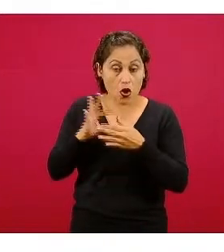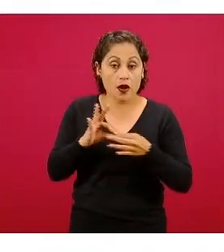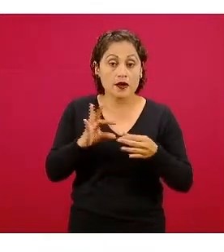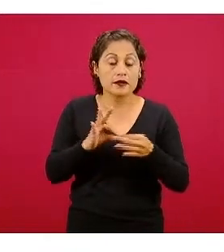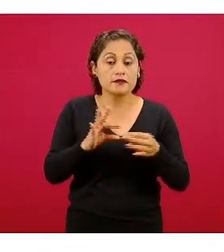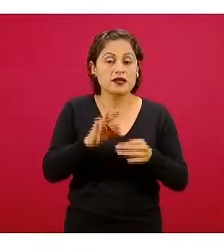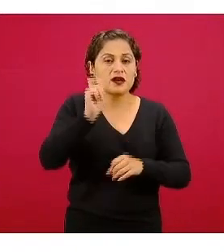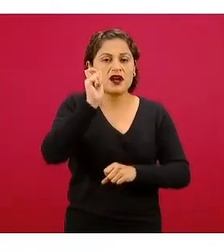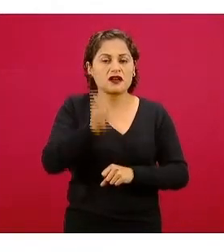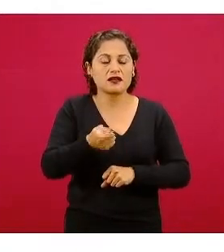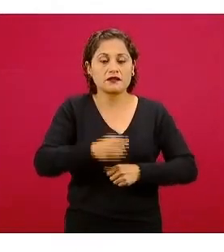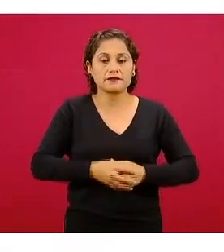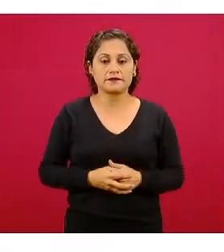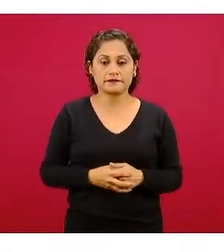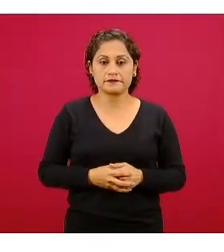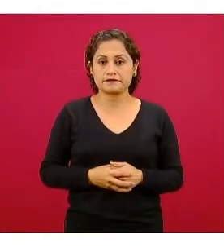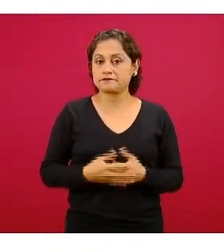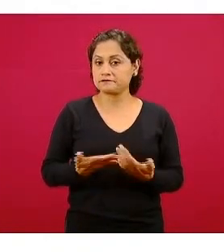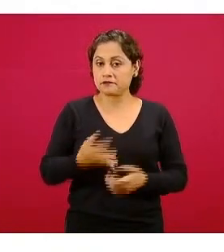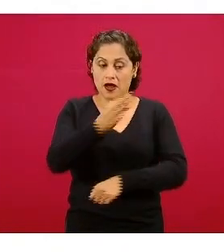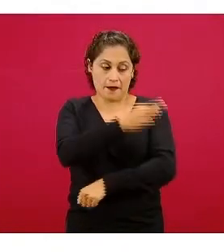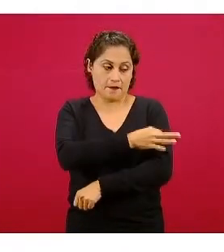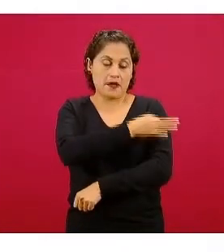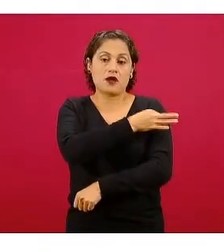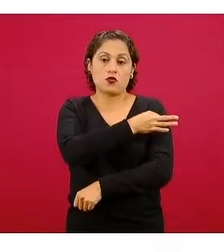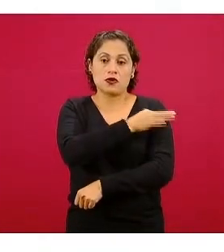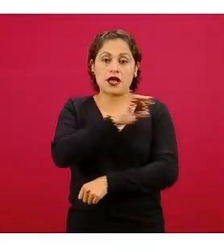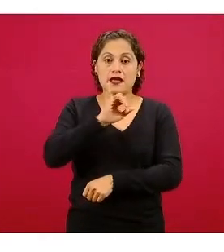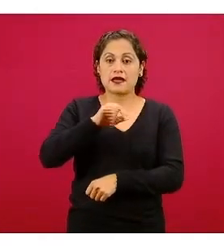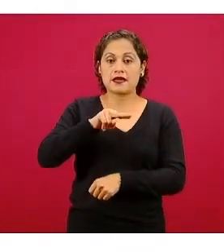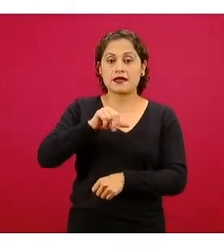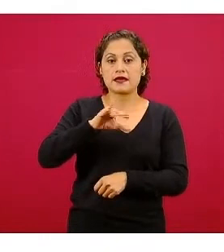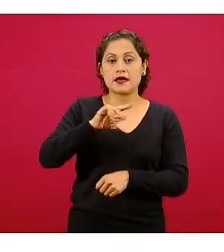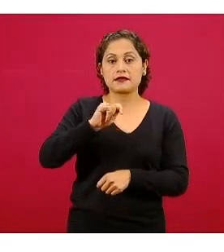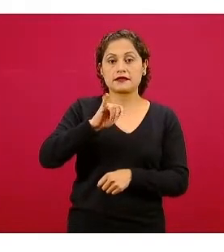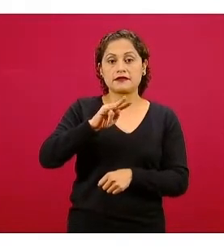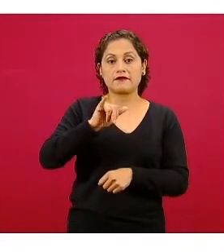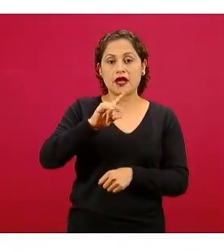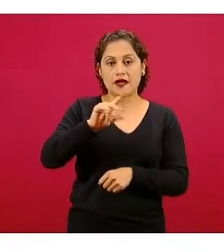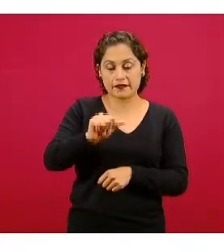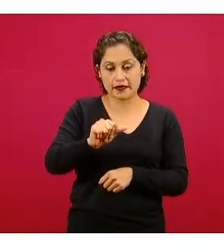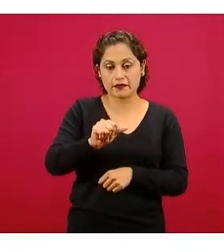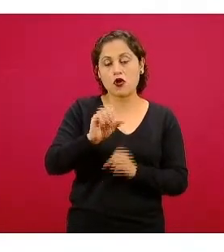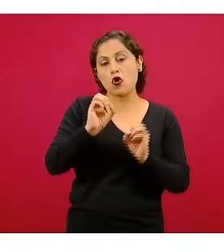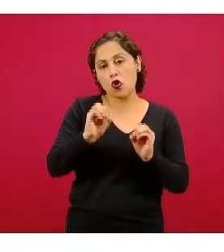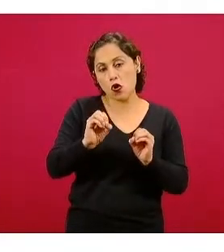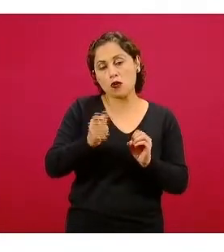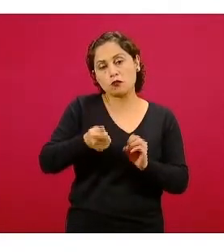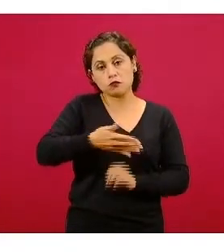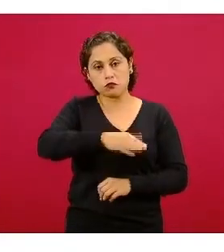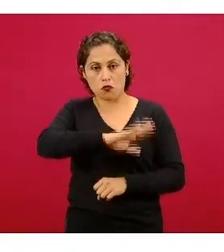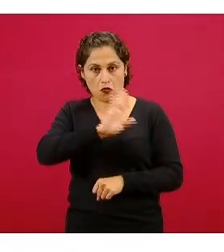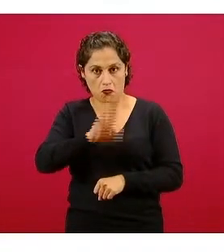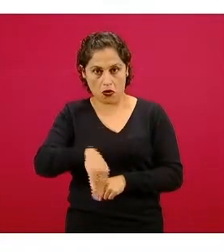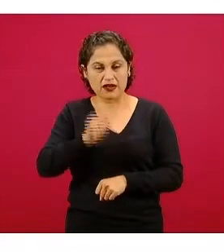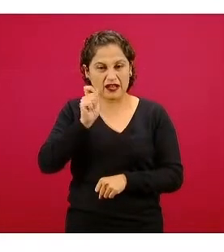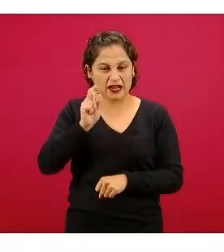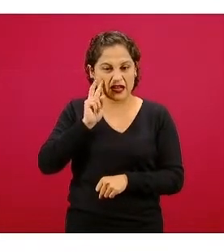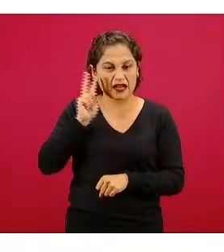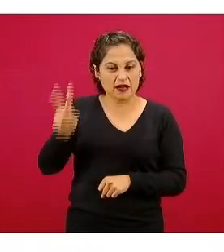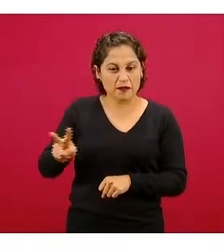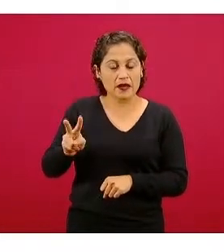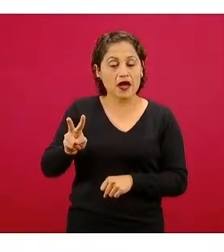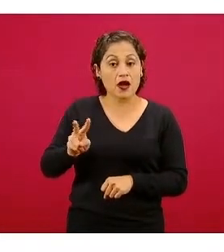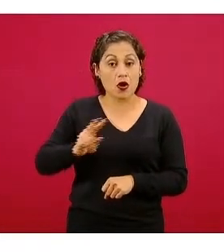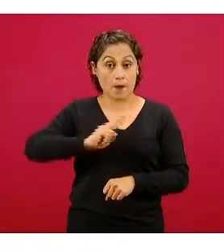mostrar, primero, que es una vacuna inactivada, o lo que le llamamos muerta también, en donde aquí vemos medio enojado al